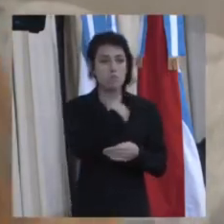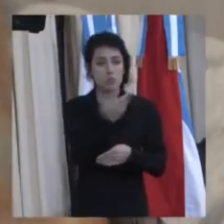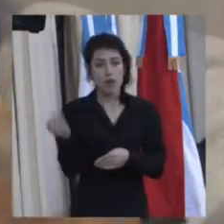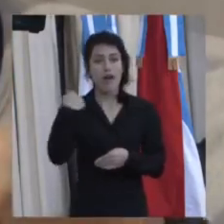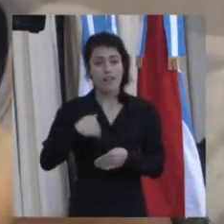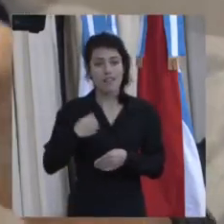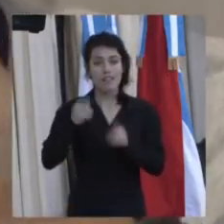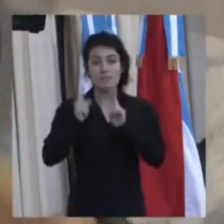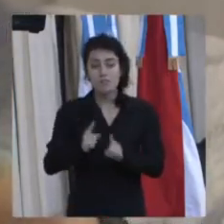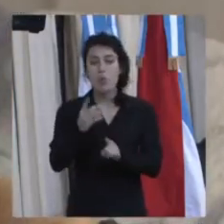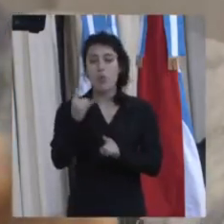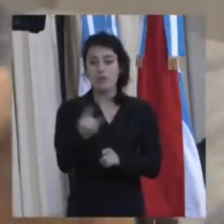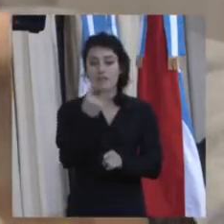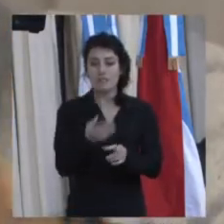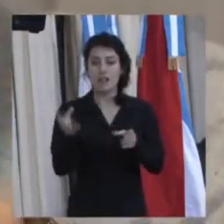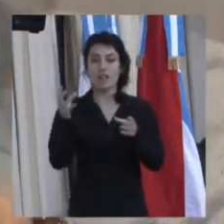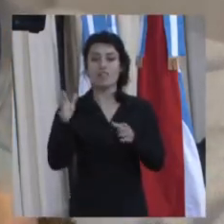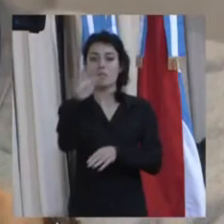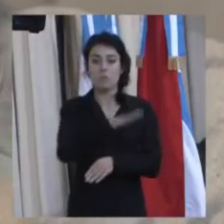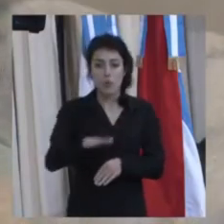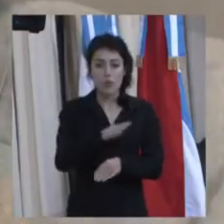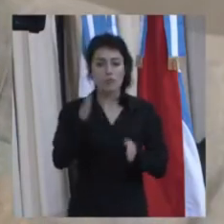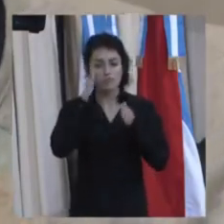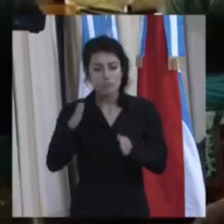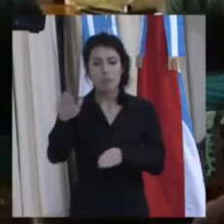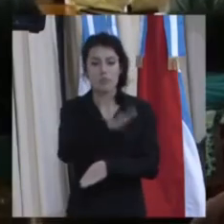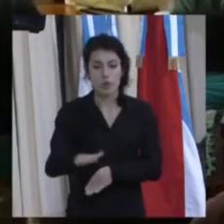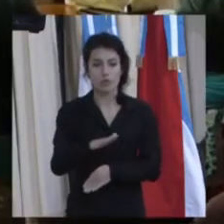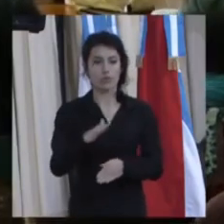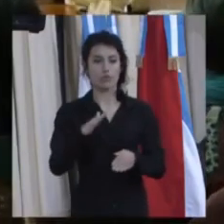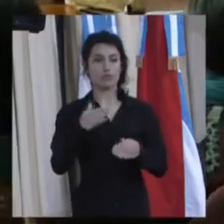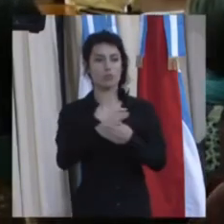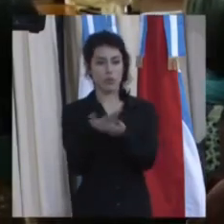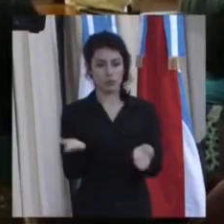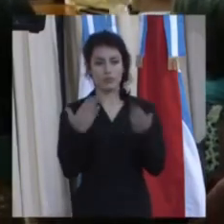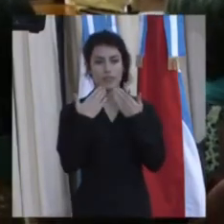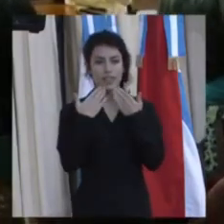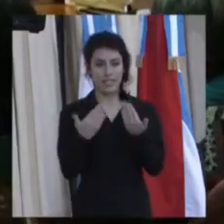argentinas como universidades del pueblo y para el pueblo. Muchas gracias.